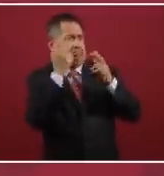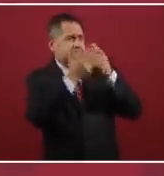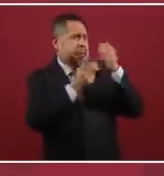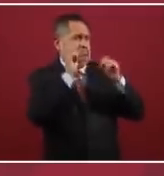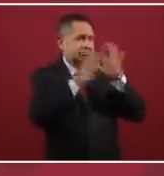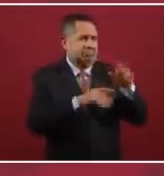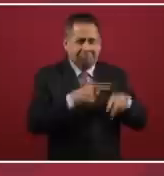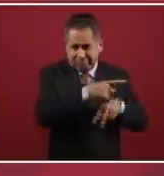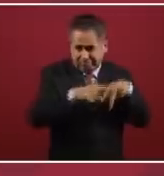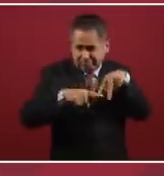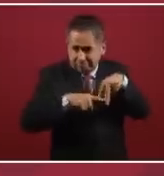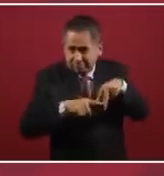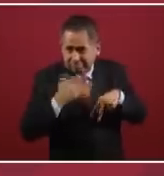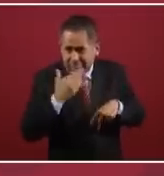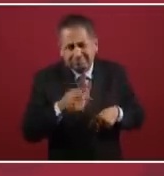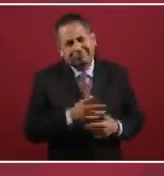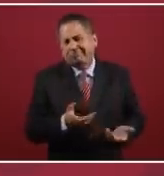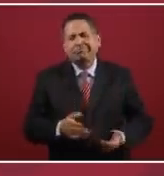pues no puede ser anarquista.